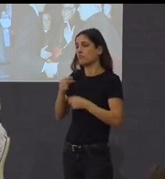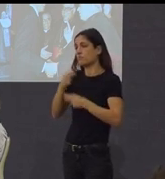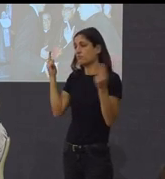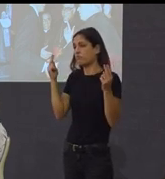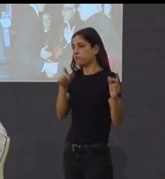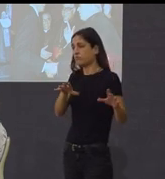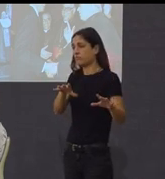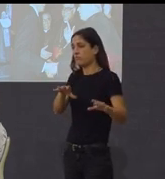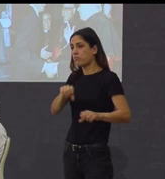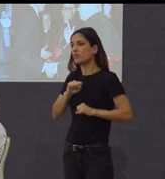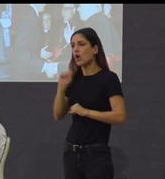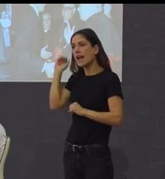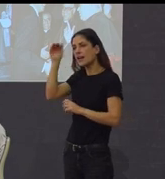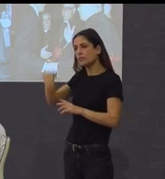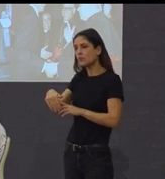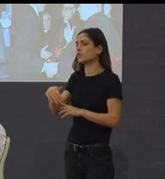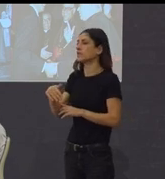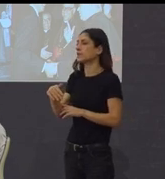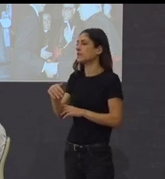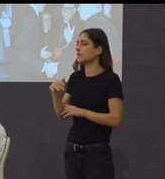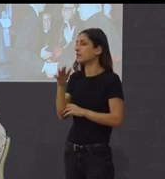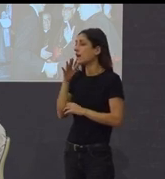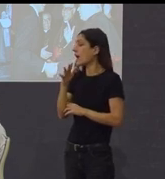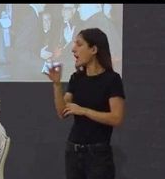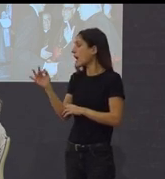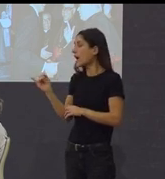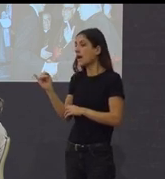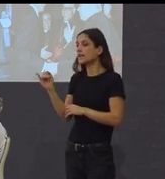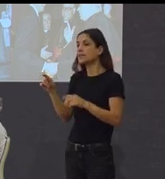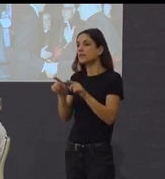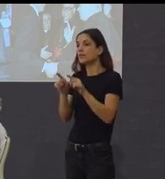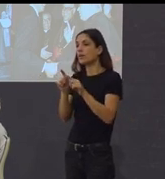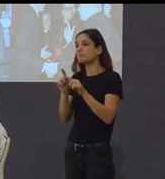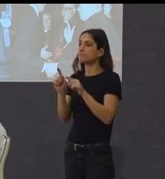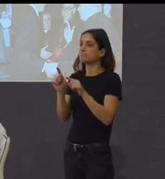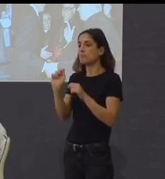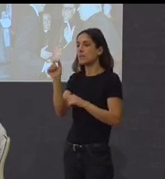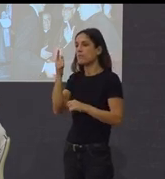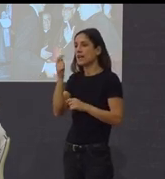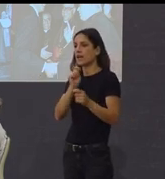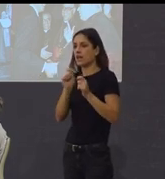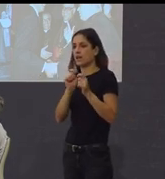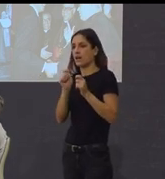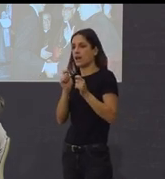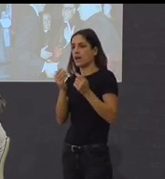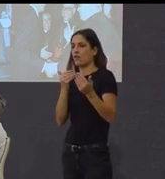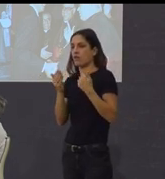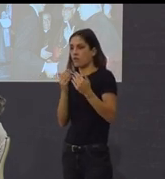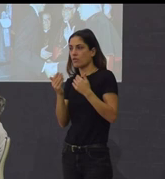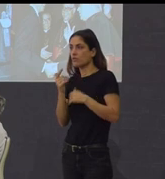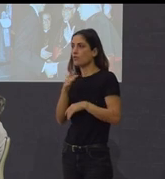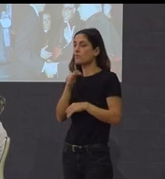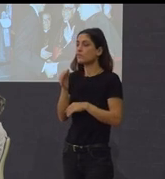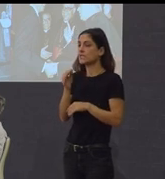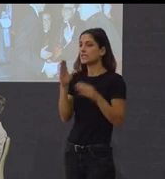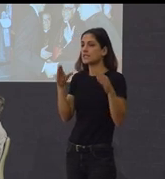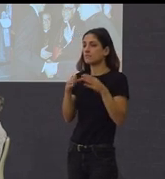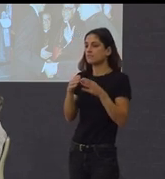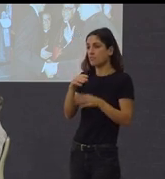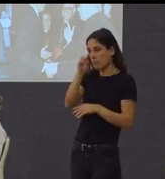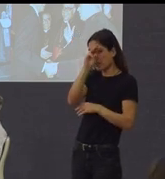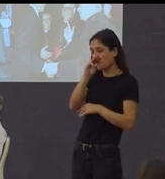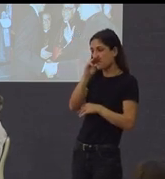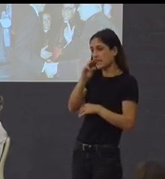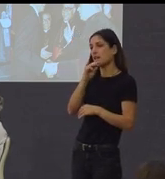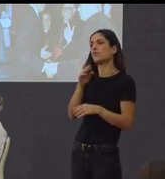e hai unha primeira negociación o nuncio do Vaticano que está negociando. Xa que a República, pois,